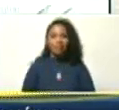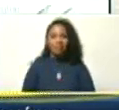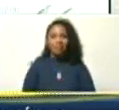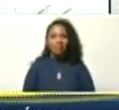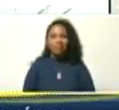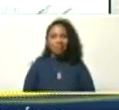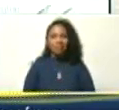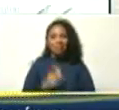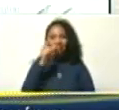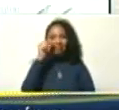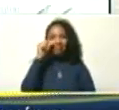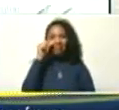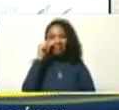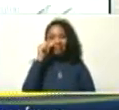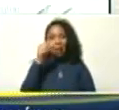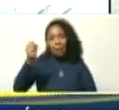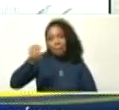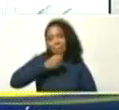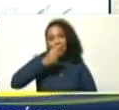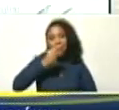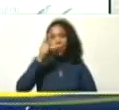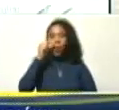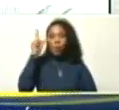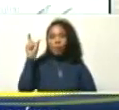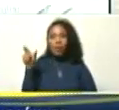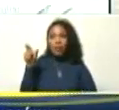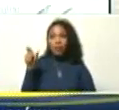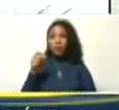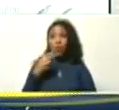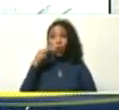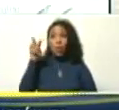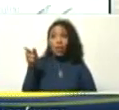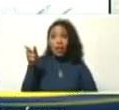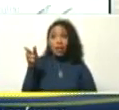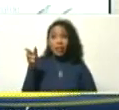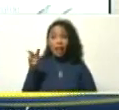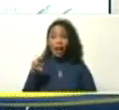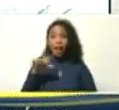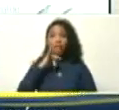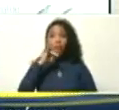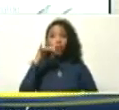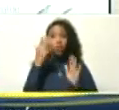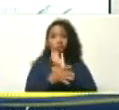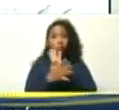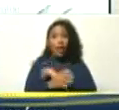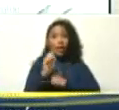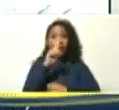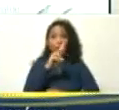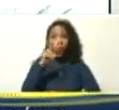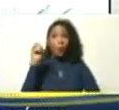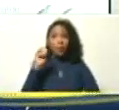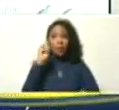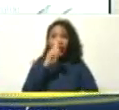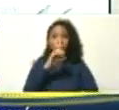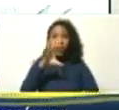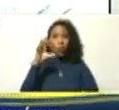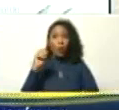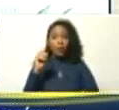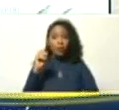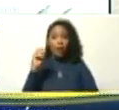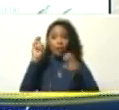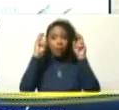Ernesto Villegas, periodista. Si uno dijera estos datos, que tenemos 120, 150 casos